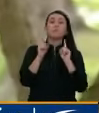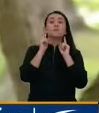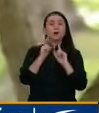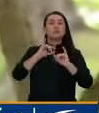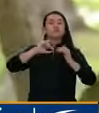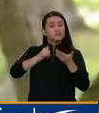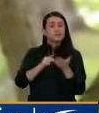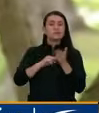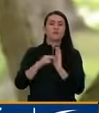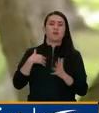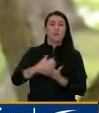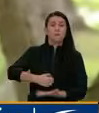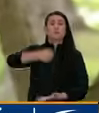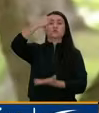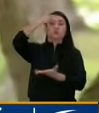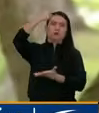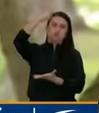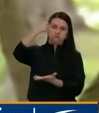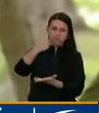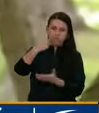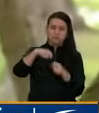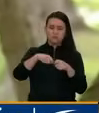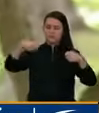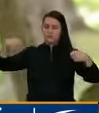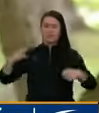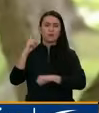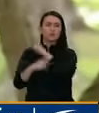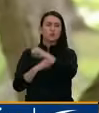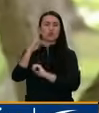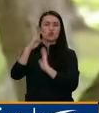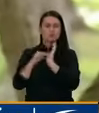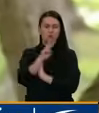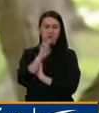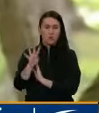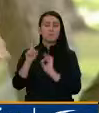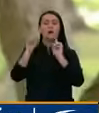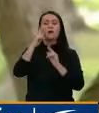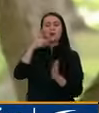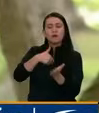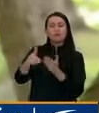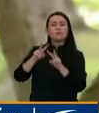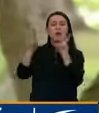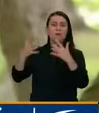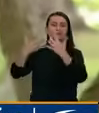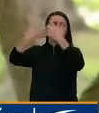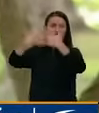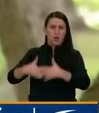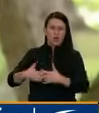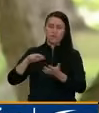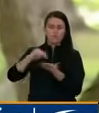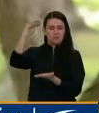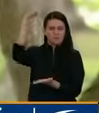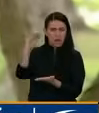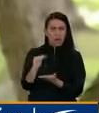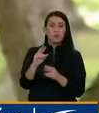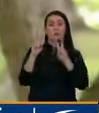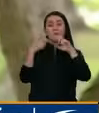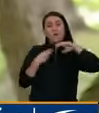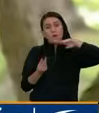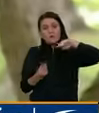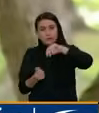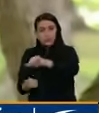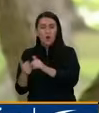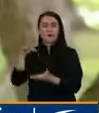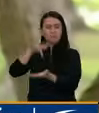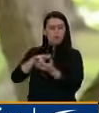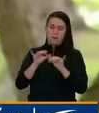en el presupuesto del 2024, pero que se hará en gastos de funcionamiento, que no van a tocar tema de inversión ni de